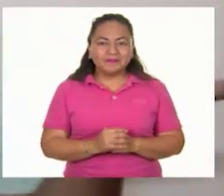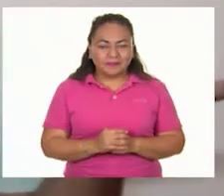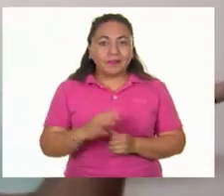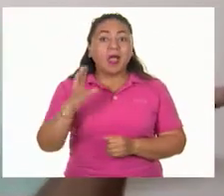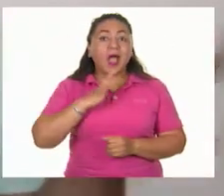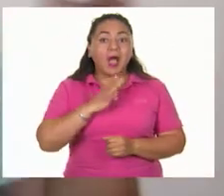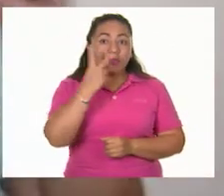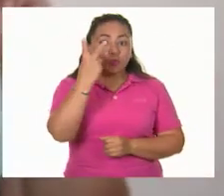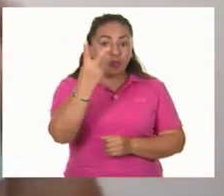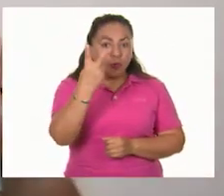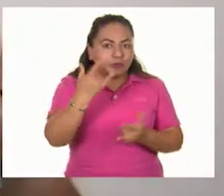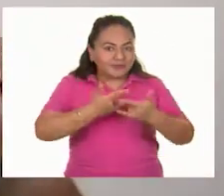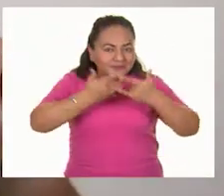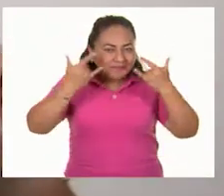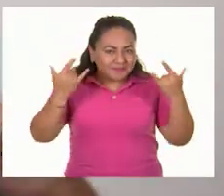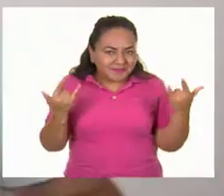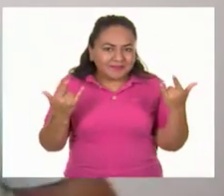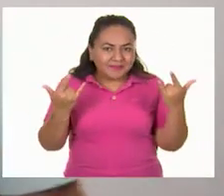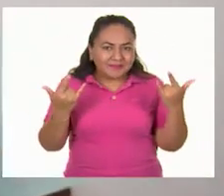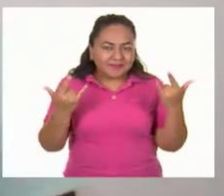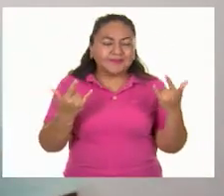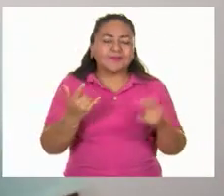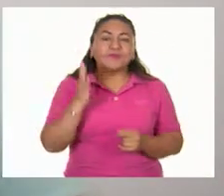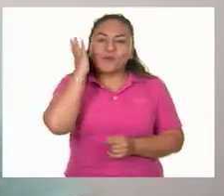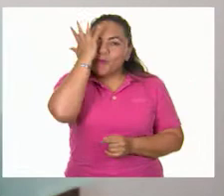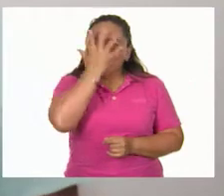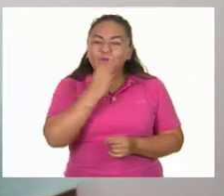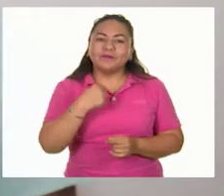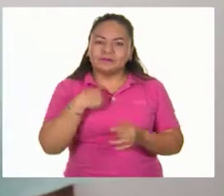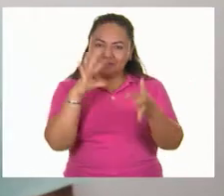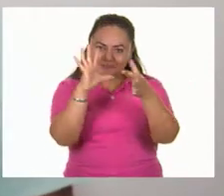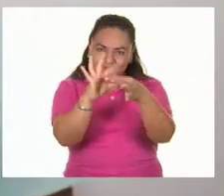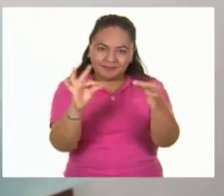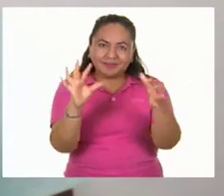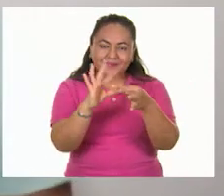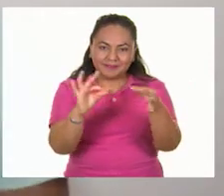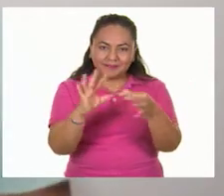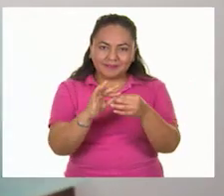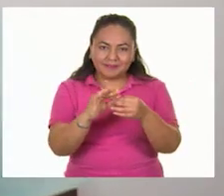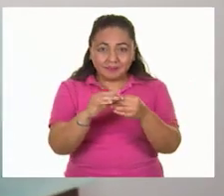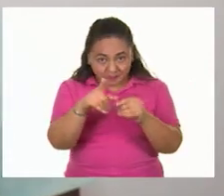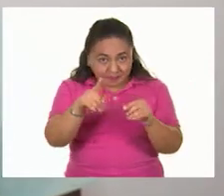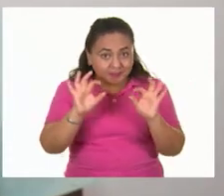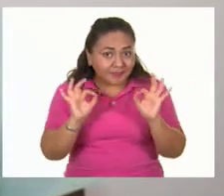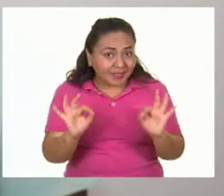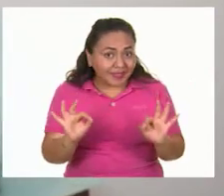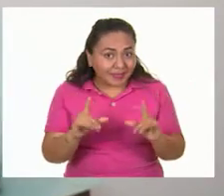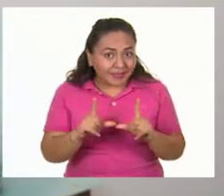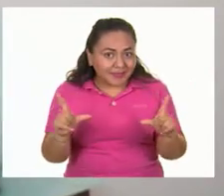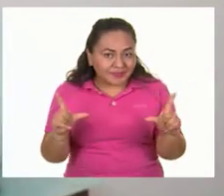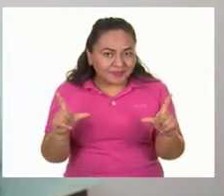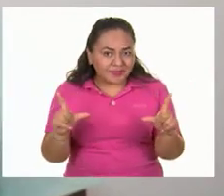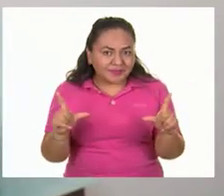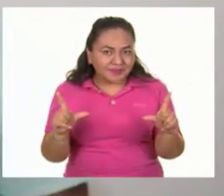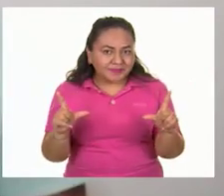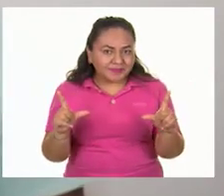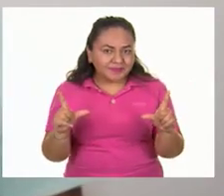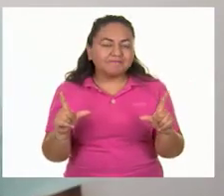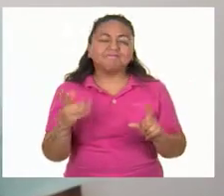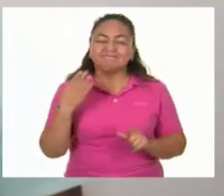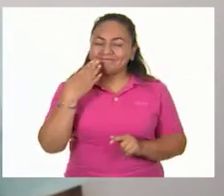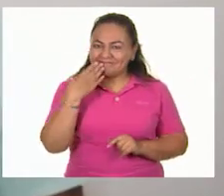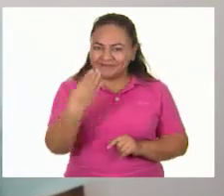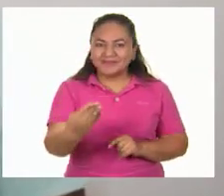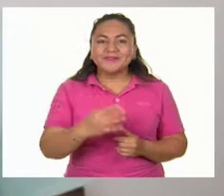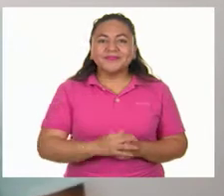Hay dos cuentos muy especiales que quiero contarte. ¿Ya estás listo? Muy